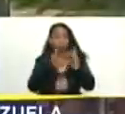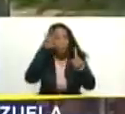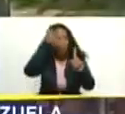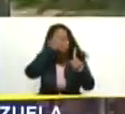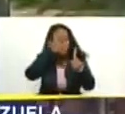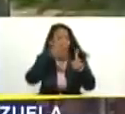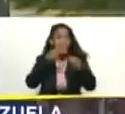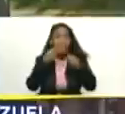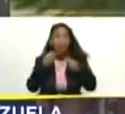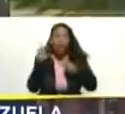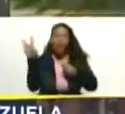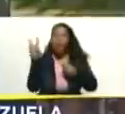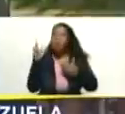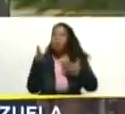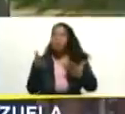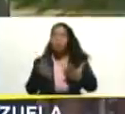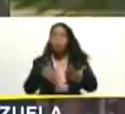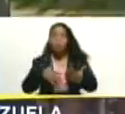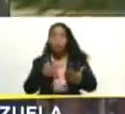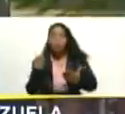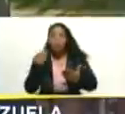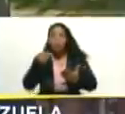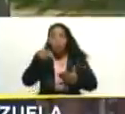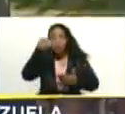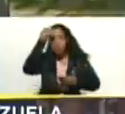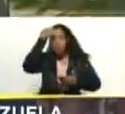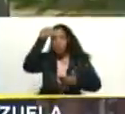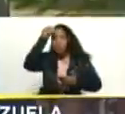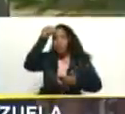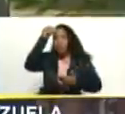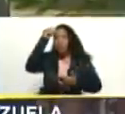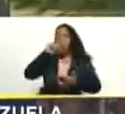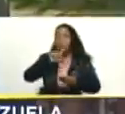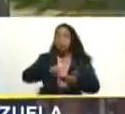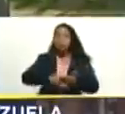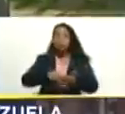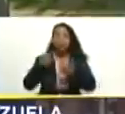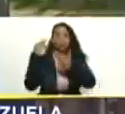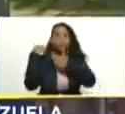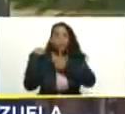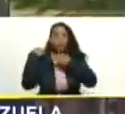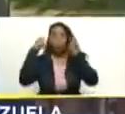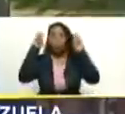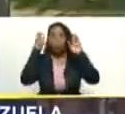capacitación, para que Venezuela pueda hacer más para cumplir sus obligaciones en el marco del